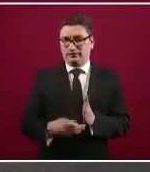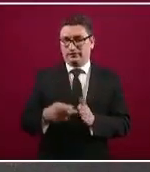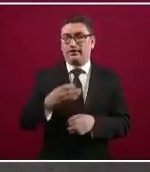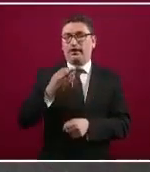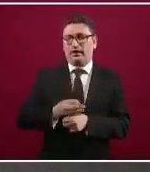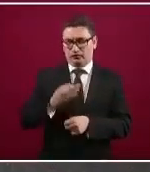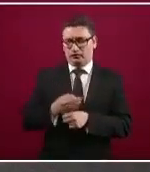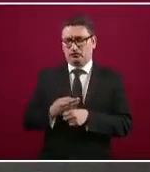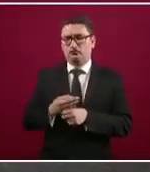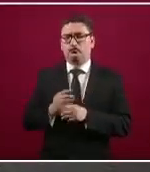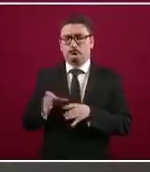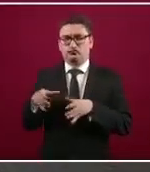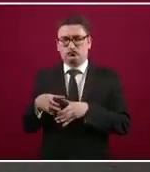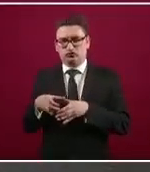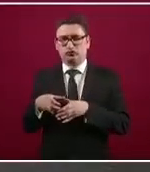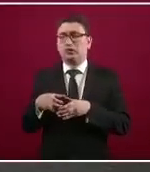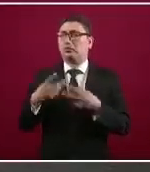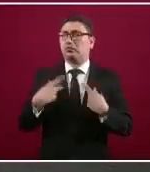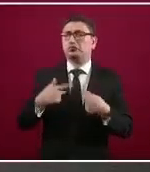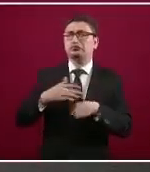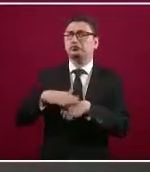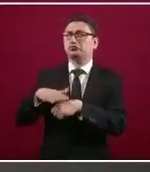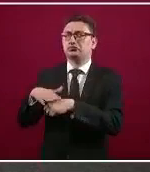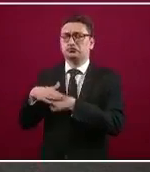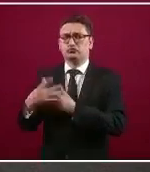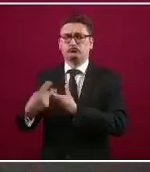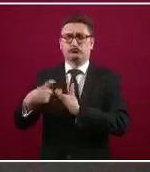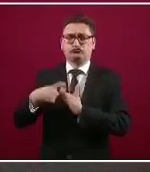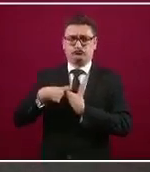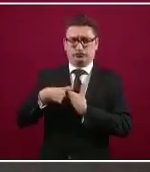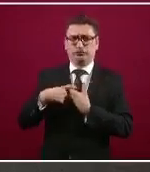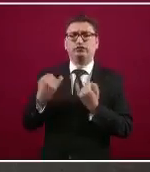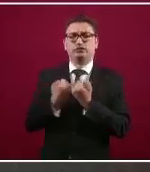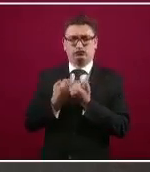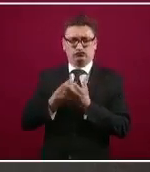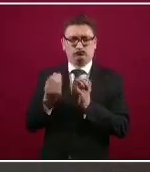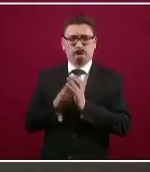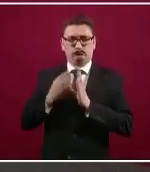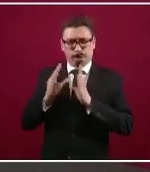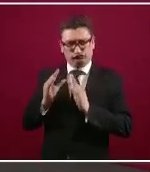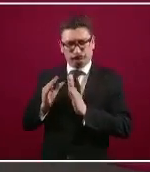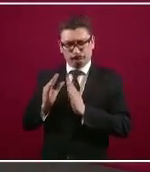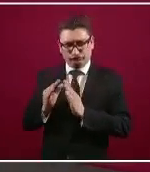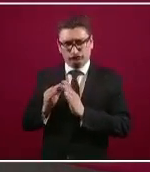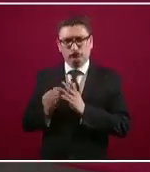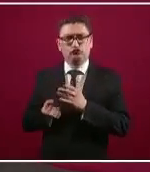capacitando, reclutando y capacitando nuevos elementos.